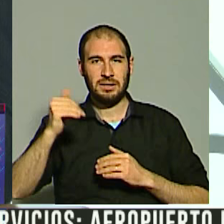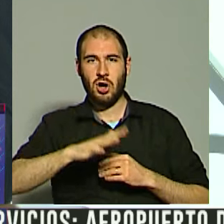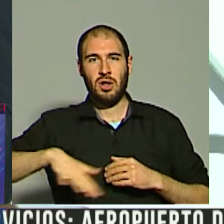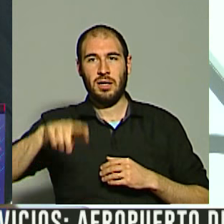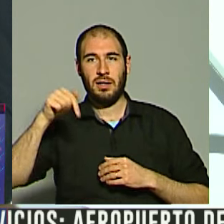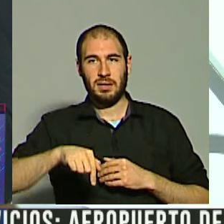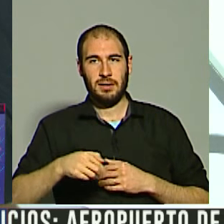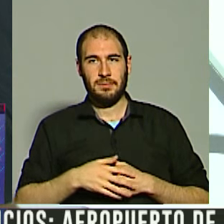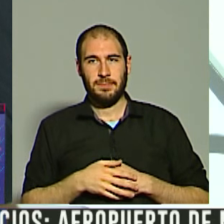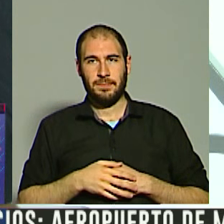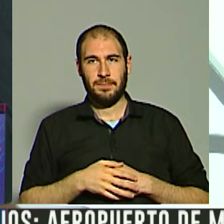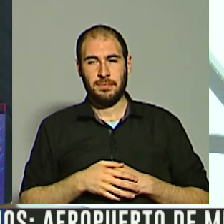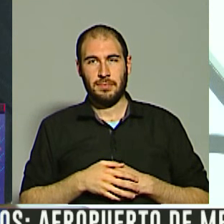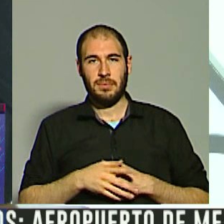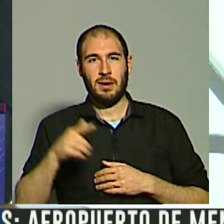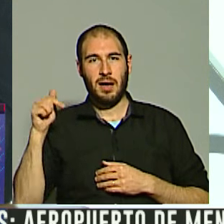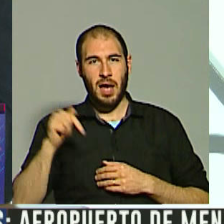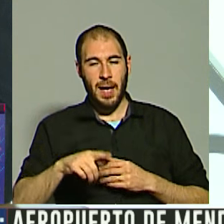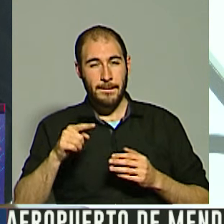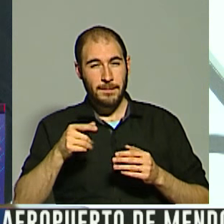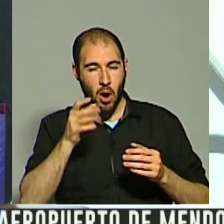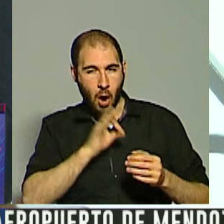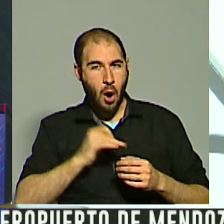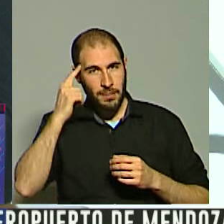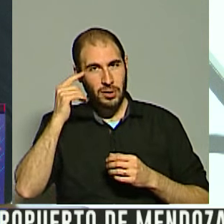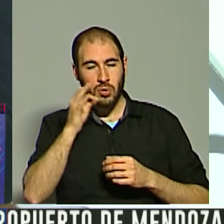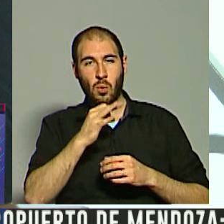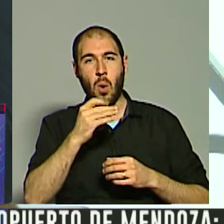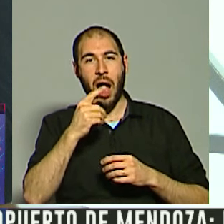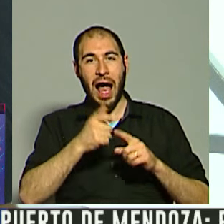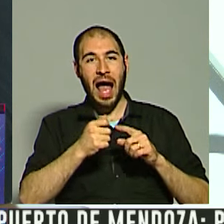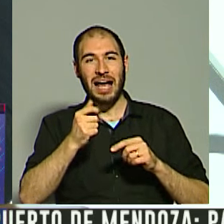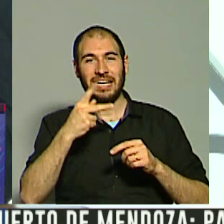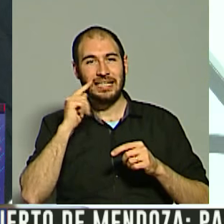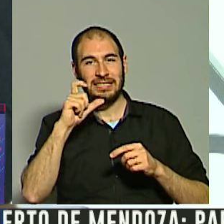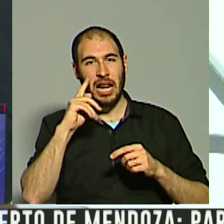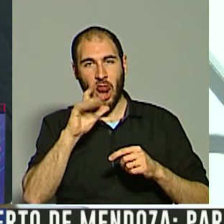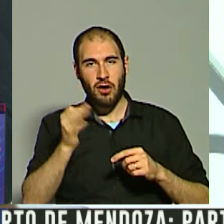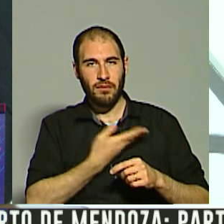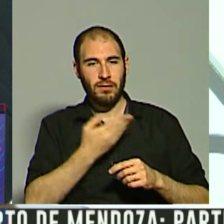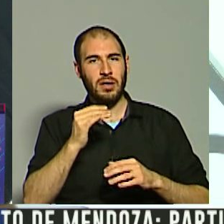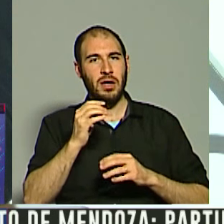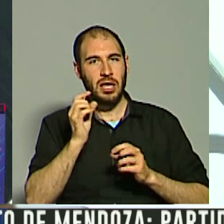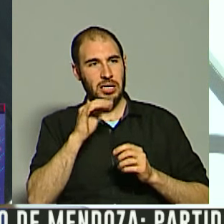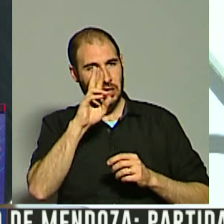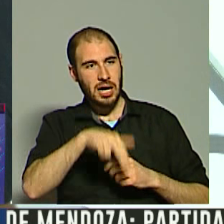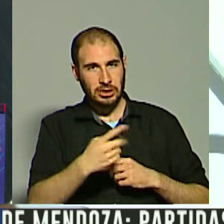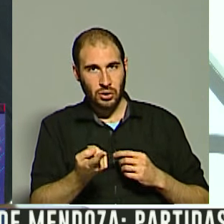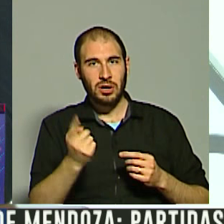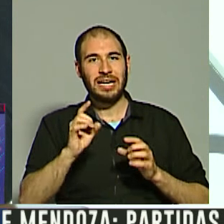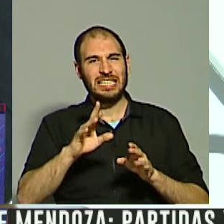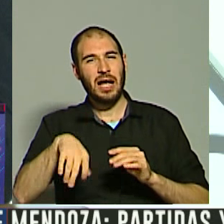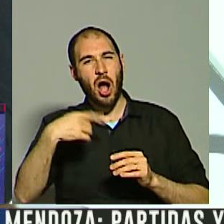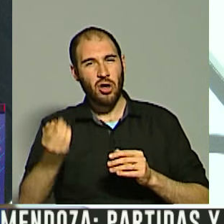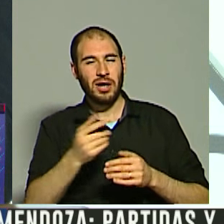contexto, por lo cual desde ese pequeñísimo punto de vista lo que dice Kicillof tiene razón. Por ahí en otras críticas que le generó al jefe